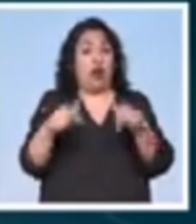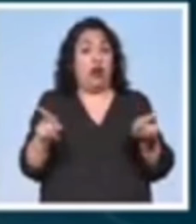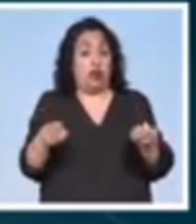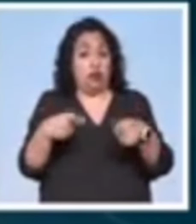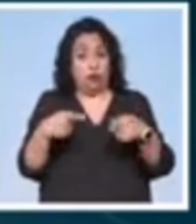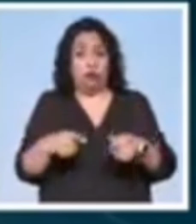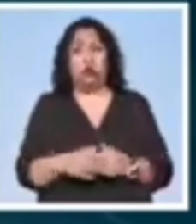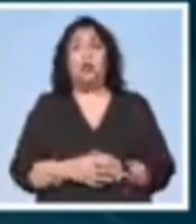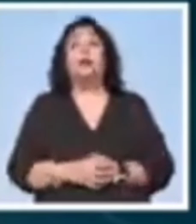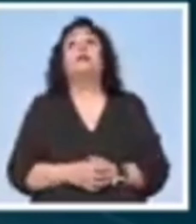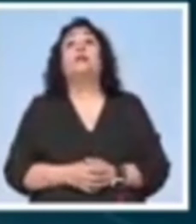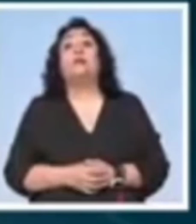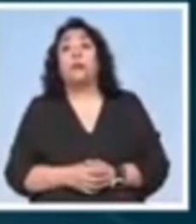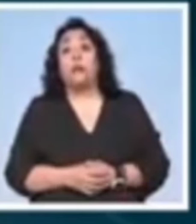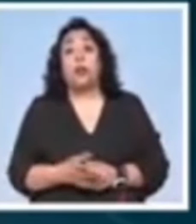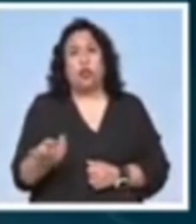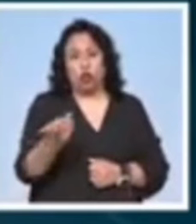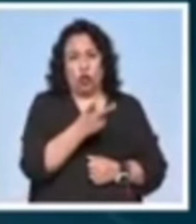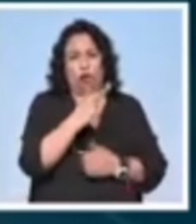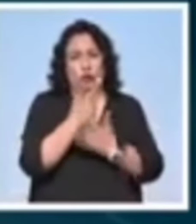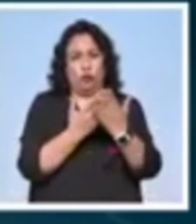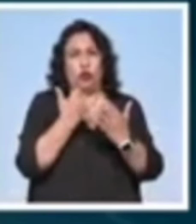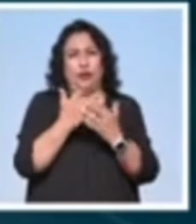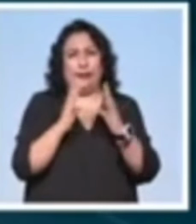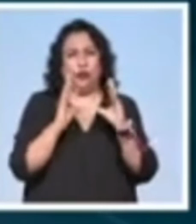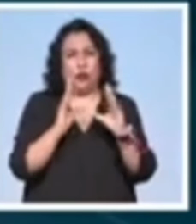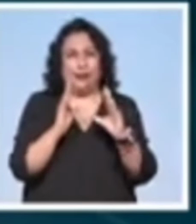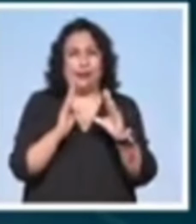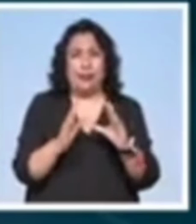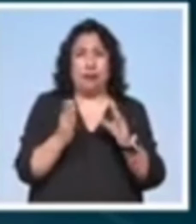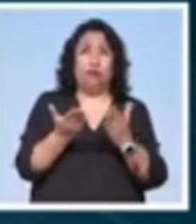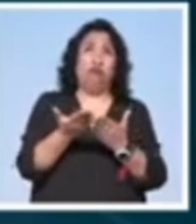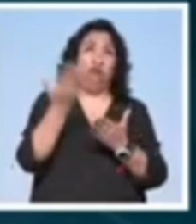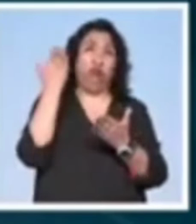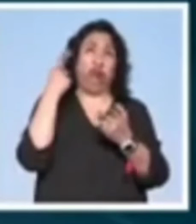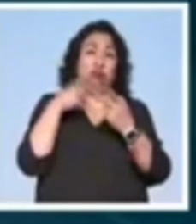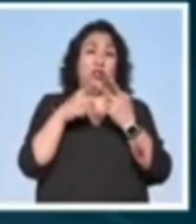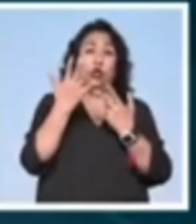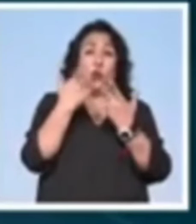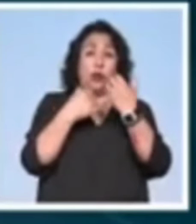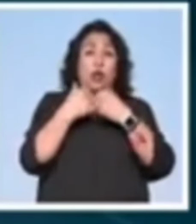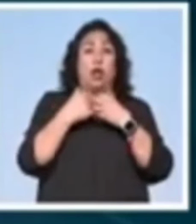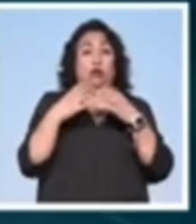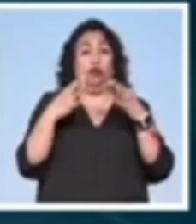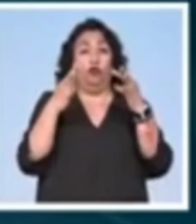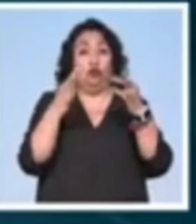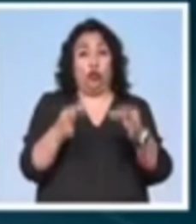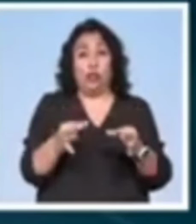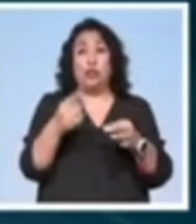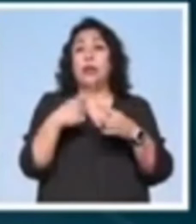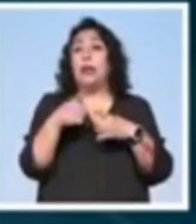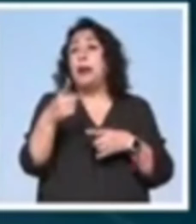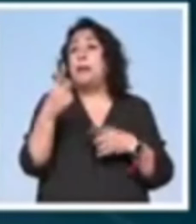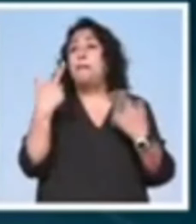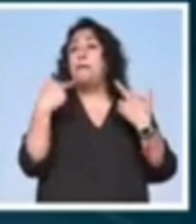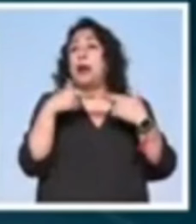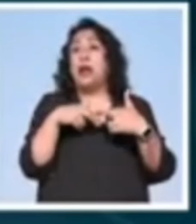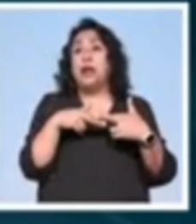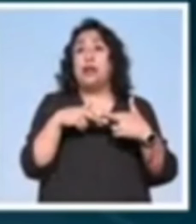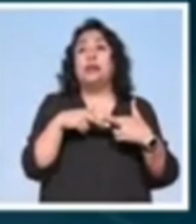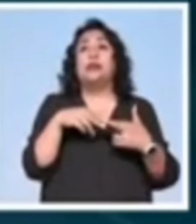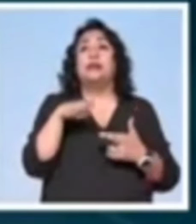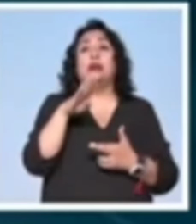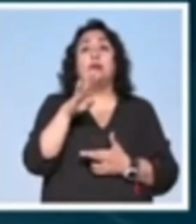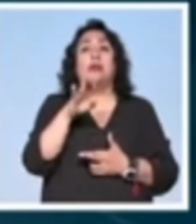musical. Se basan en un proyecto académico creado hace 50 años por el maestro